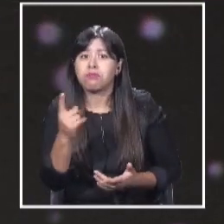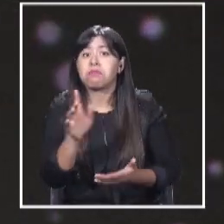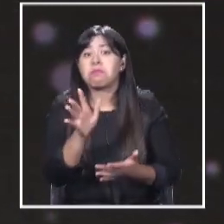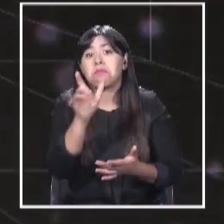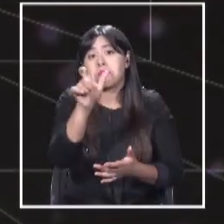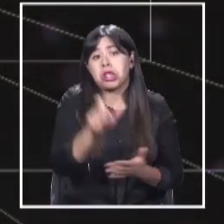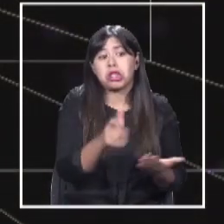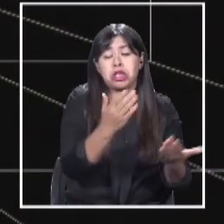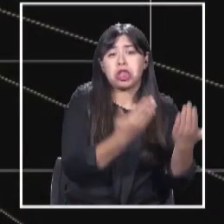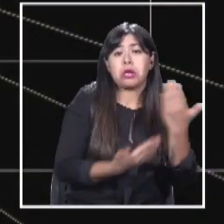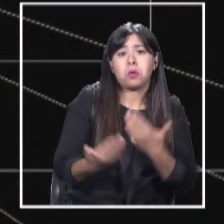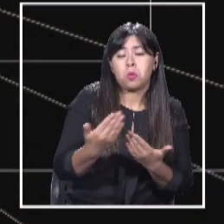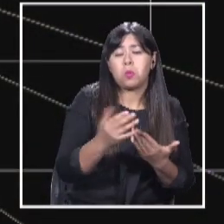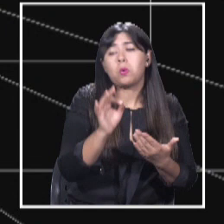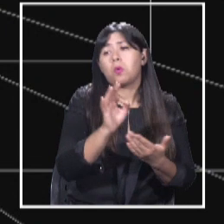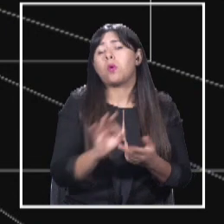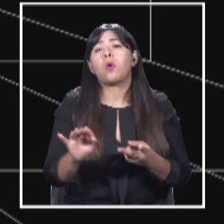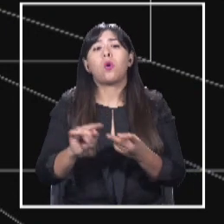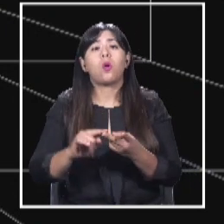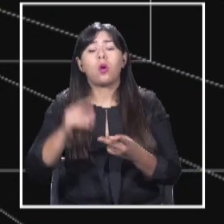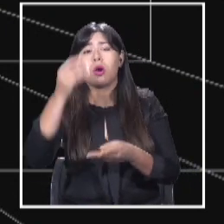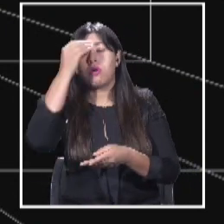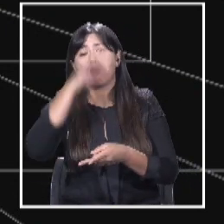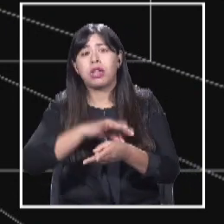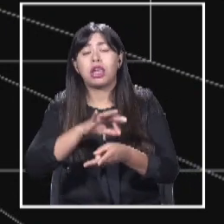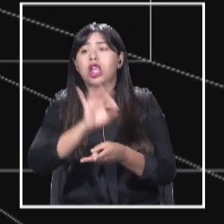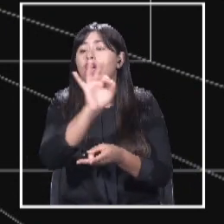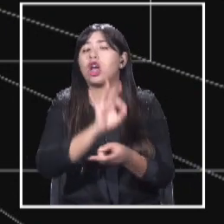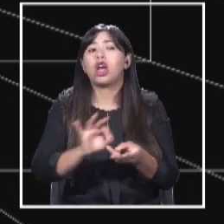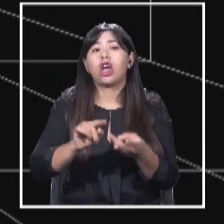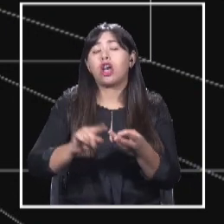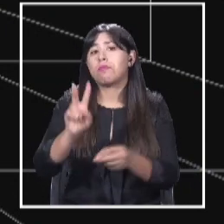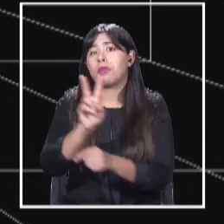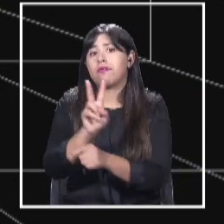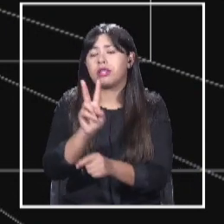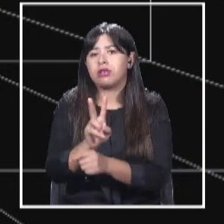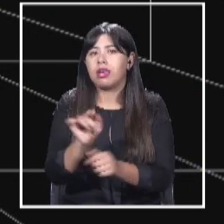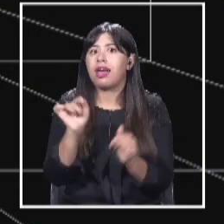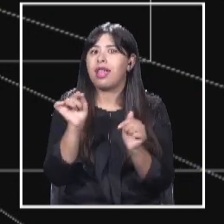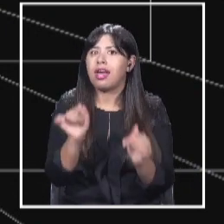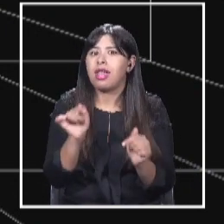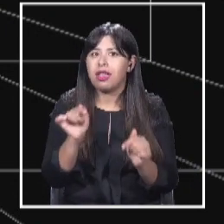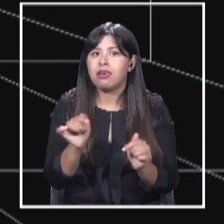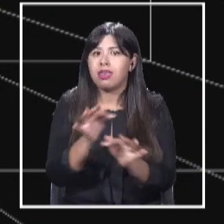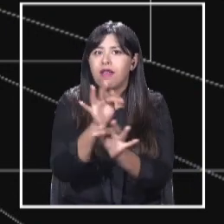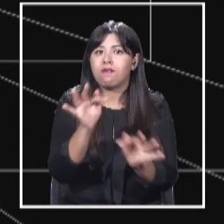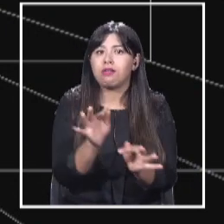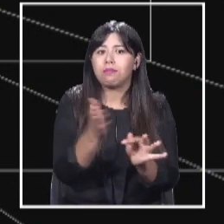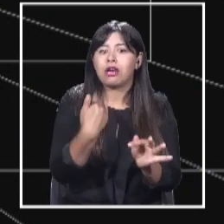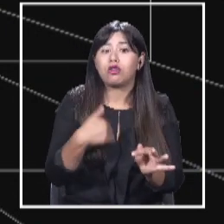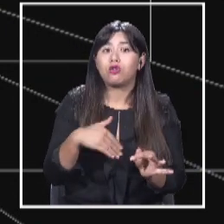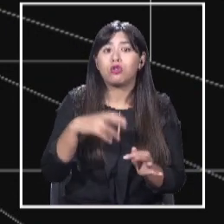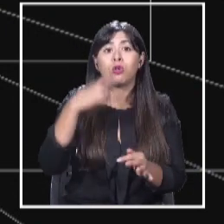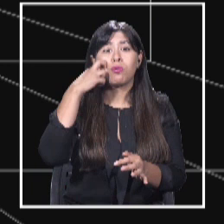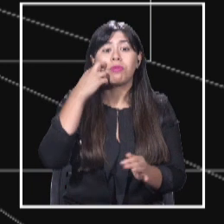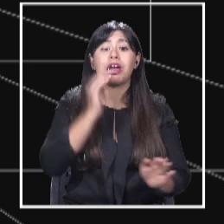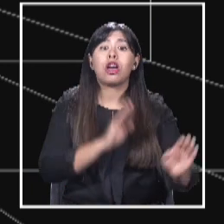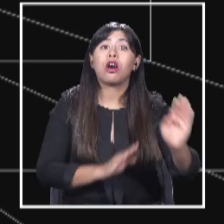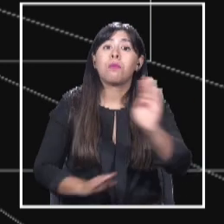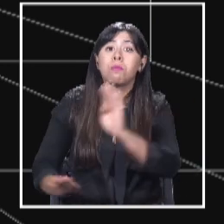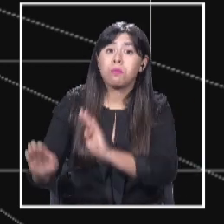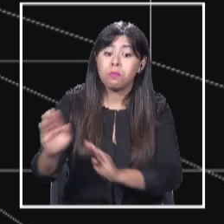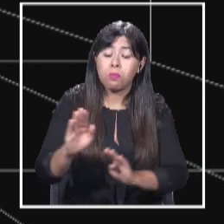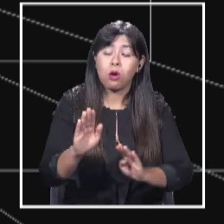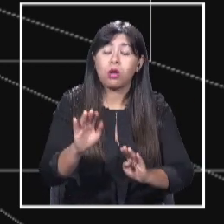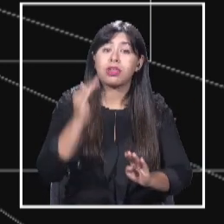Cuidadores, educadores, médicos, profesores. Esa es también la manera con la que nuestra especie protege y